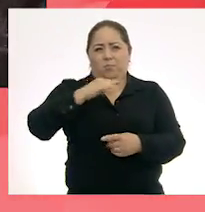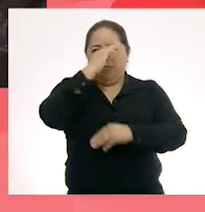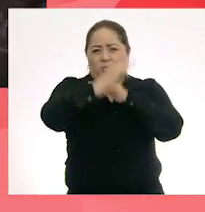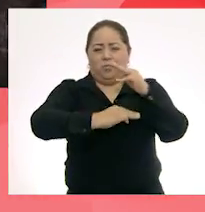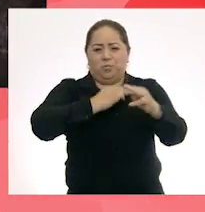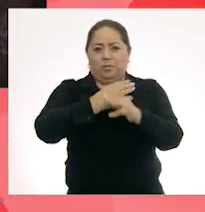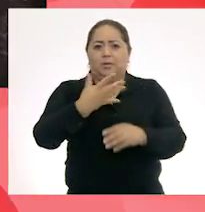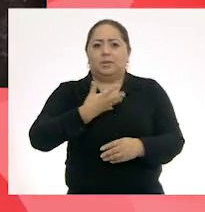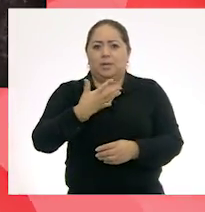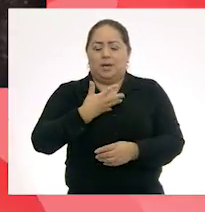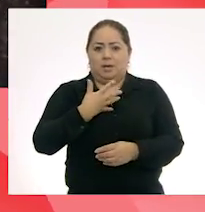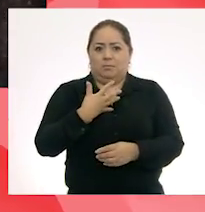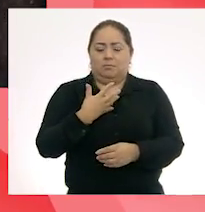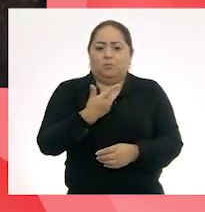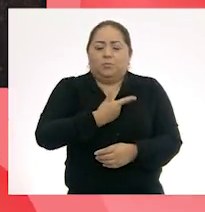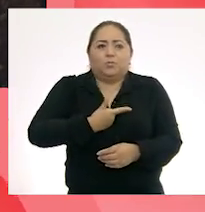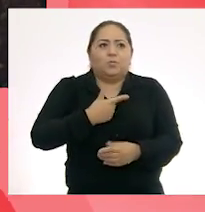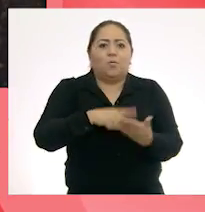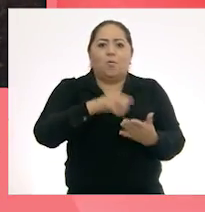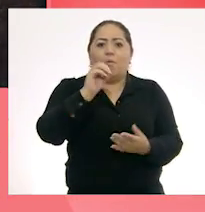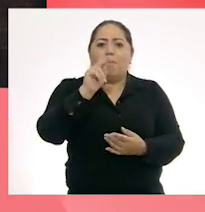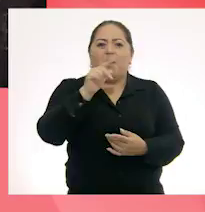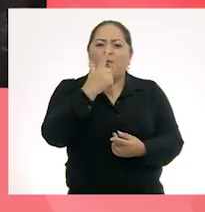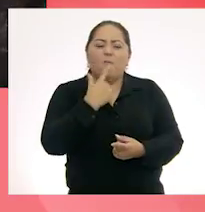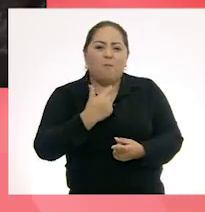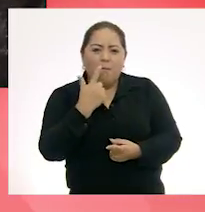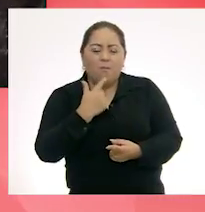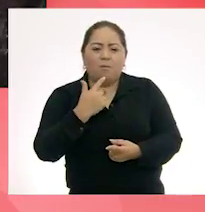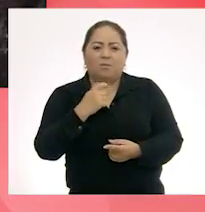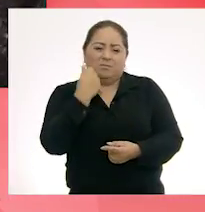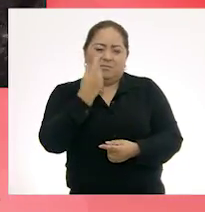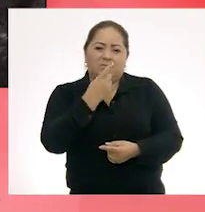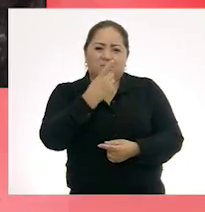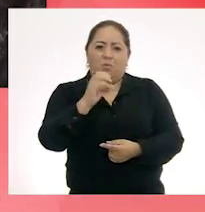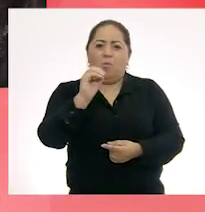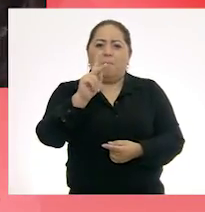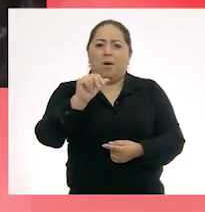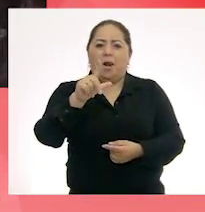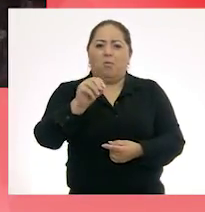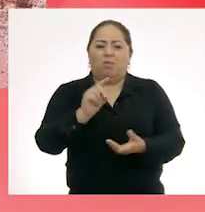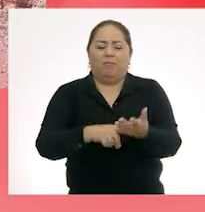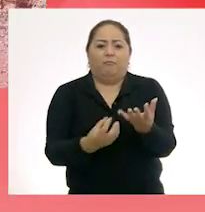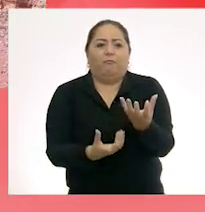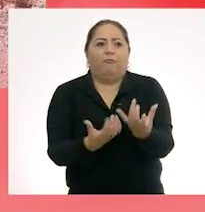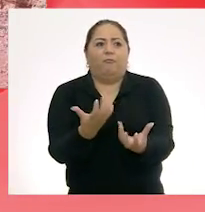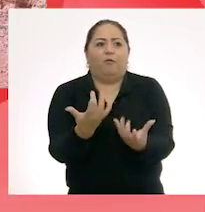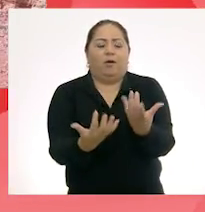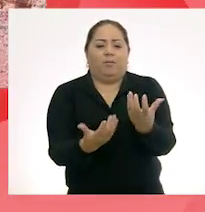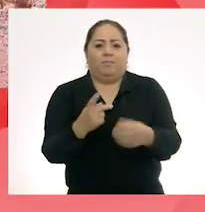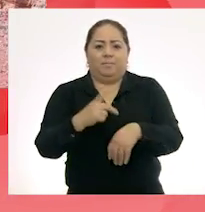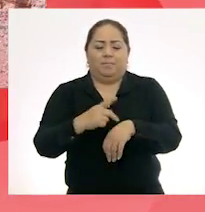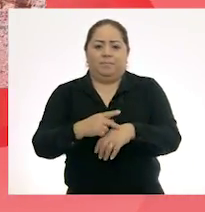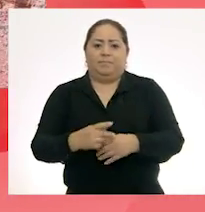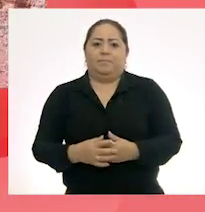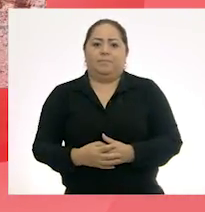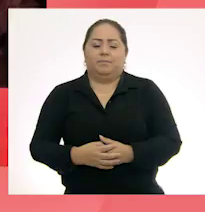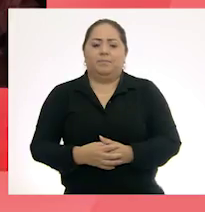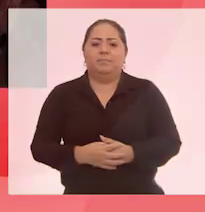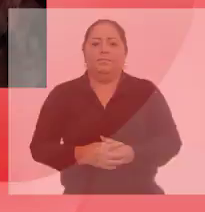mundo, tenemos esa osadía de tener ópalos rojos denominados ópalo de fuego.